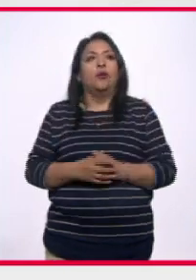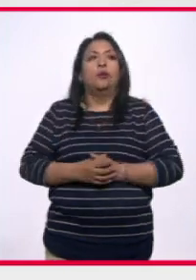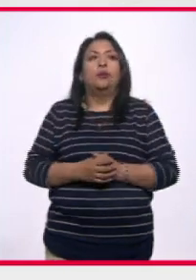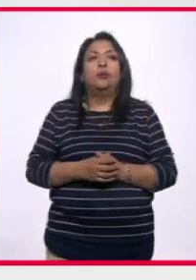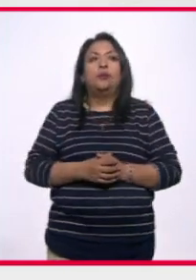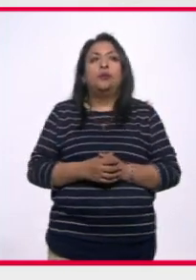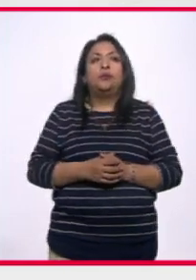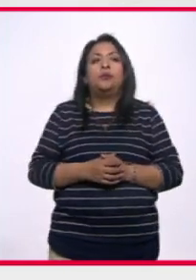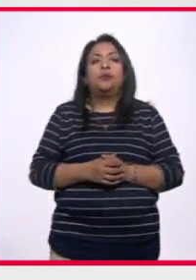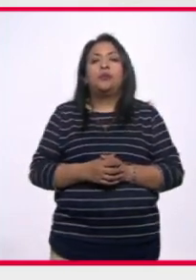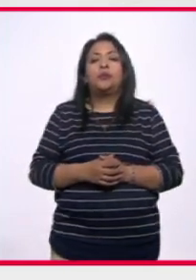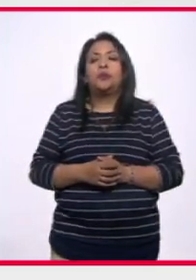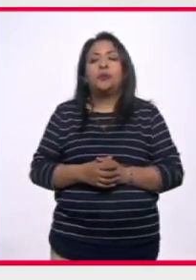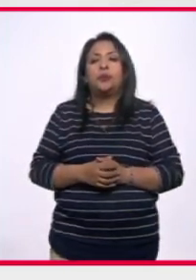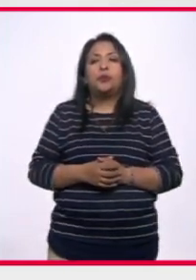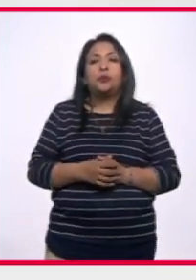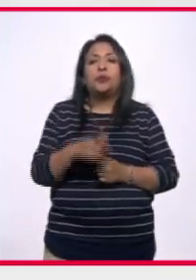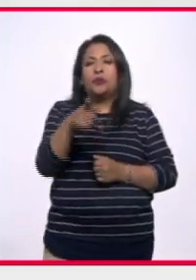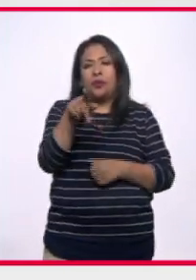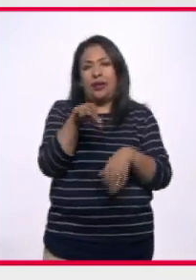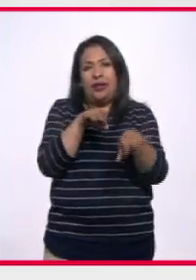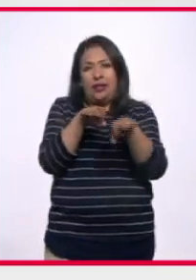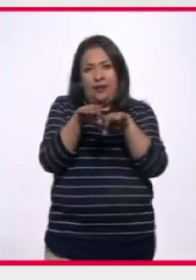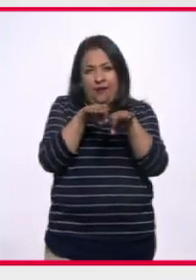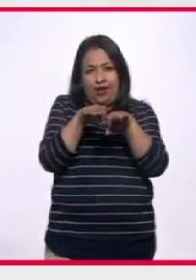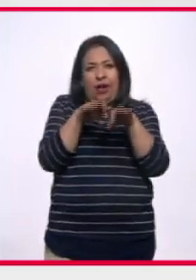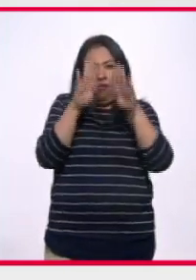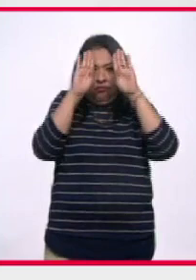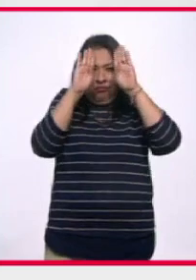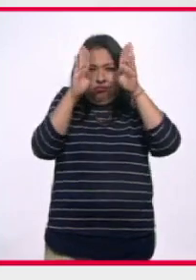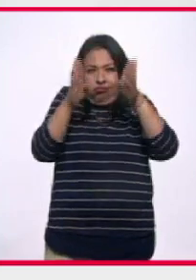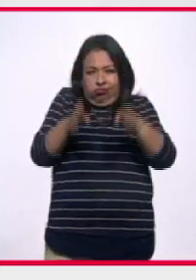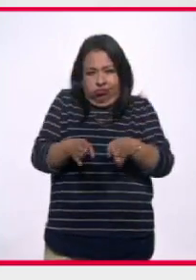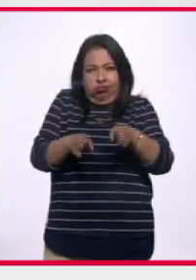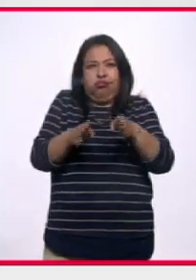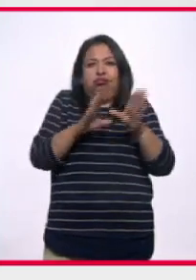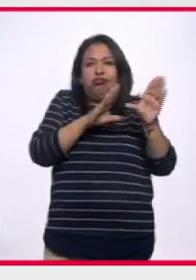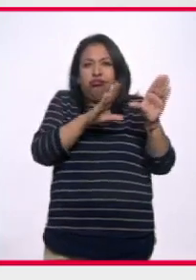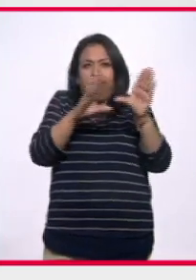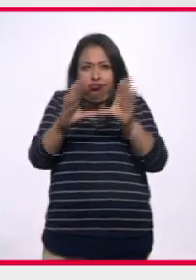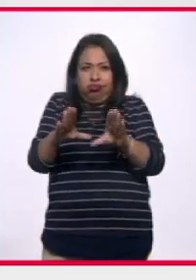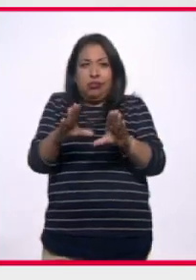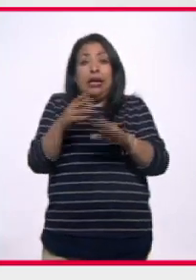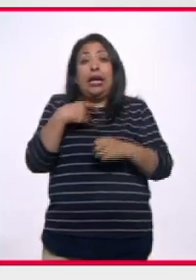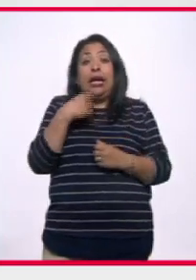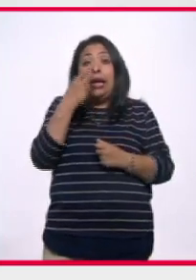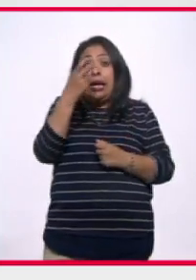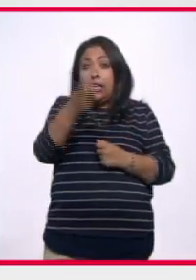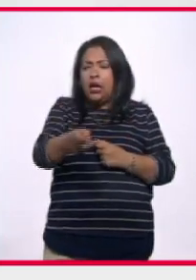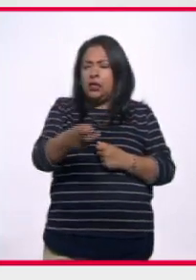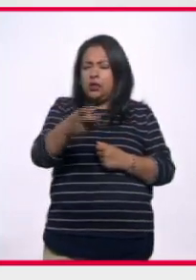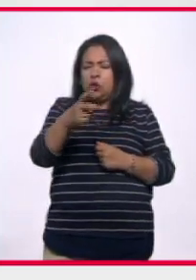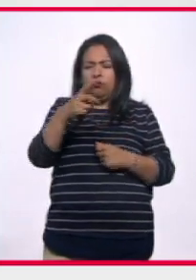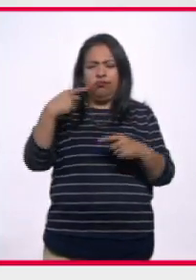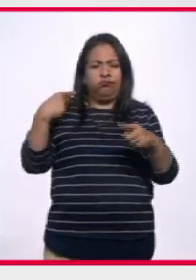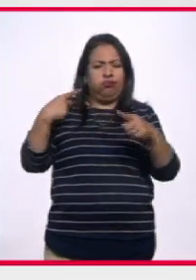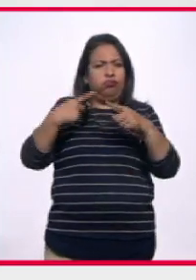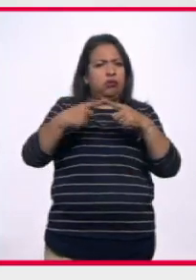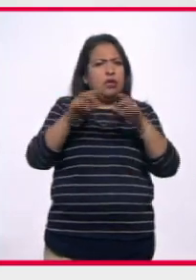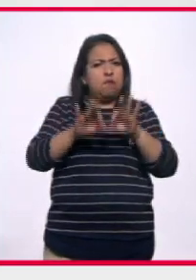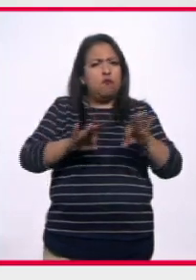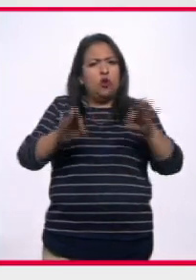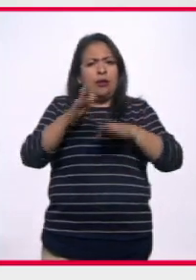embargo el la labor la vocación docente es algo que te ha marcado mucho